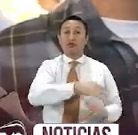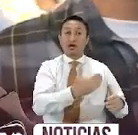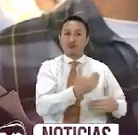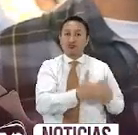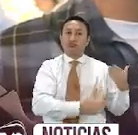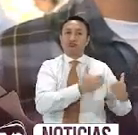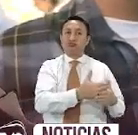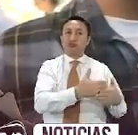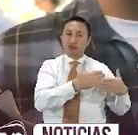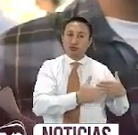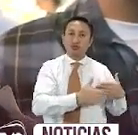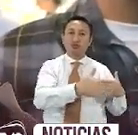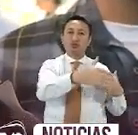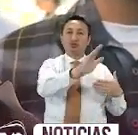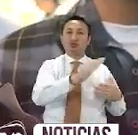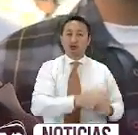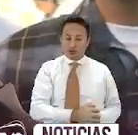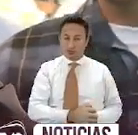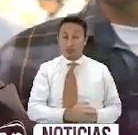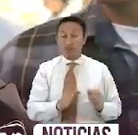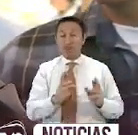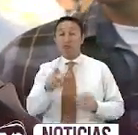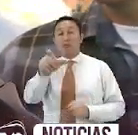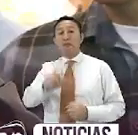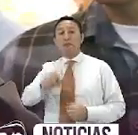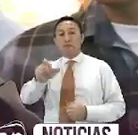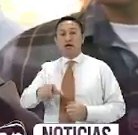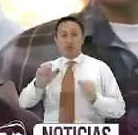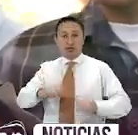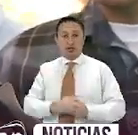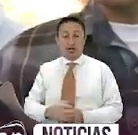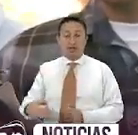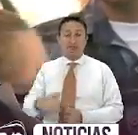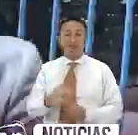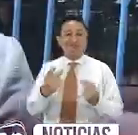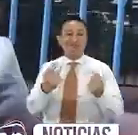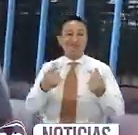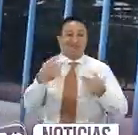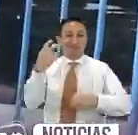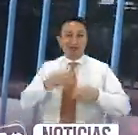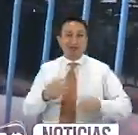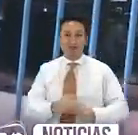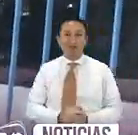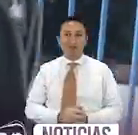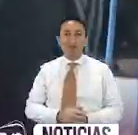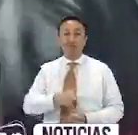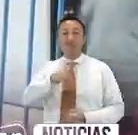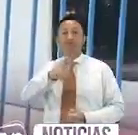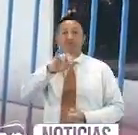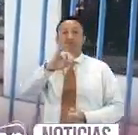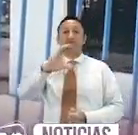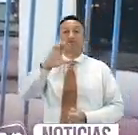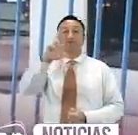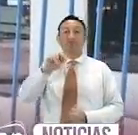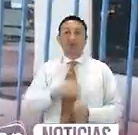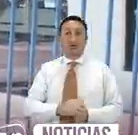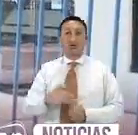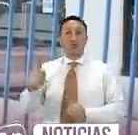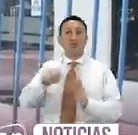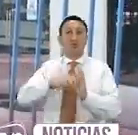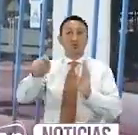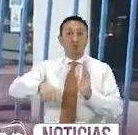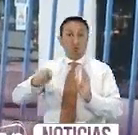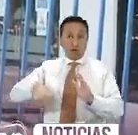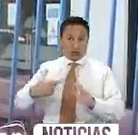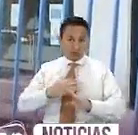los principios del debido proceso y espero que estas personas podamos tener los resultados concretos. Víctor Rivadeneira es uno de los abogados defensores de uno de los